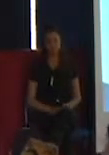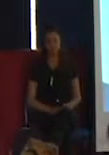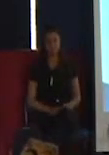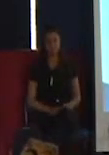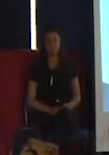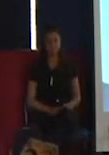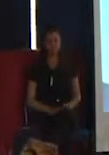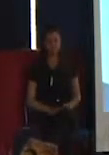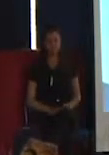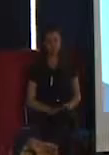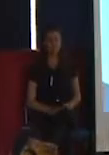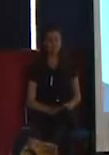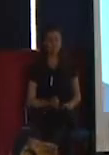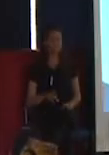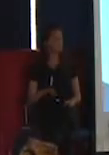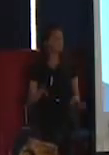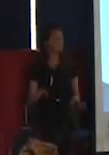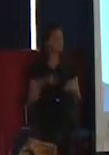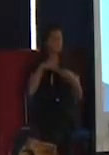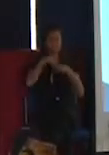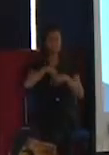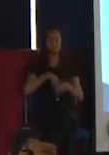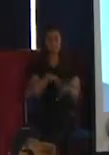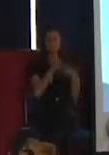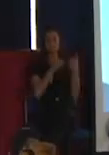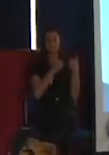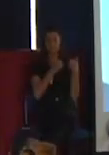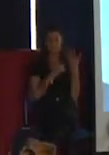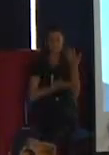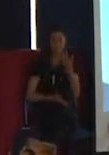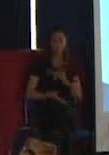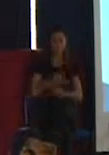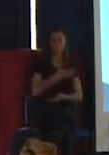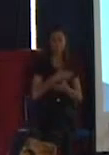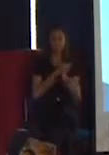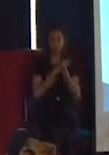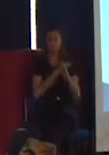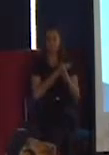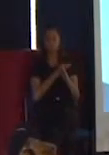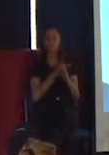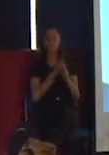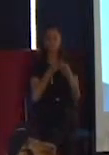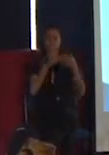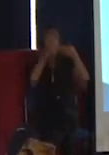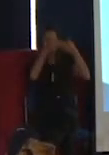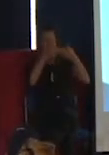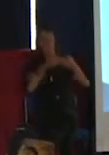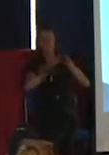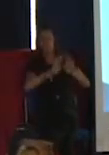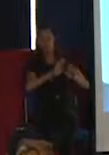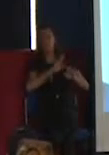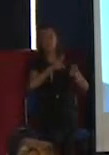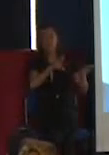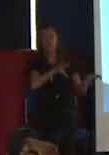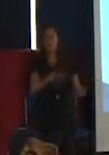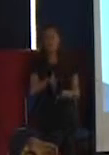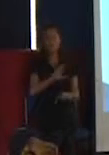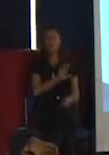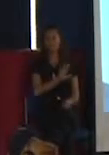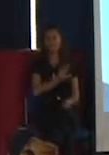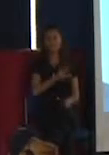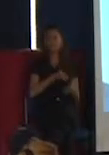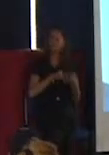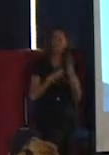Asumir la responsabilidad compartida de evitar y limitar barreras actitudinales. ¿Qué quiere decir